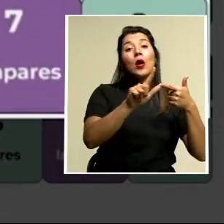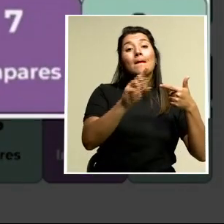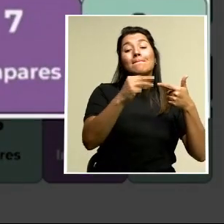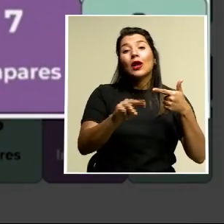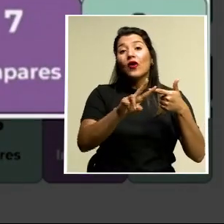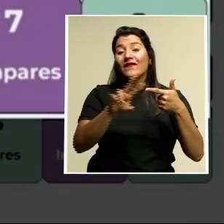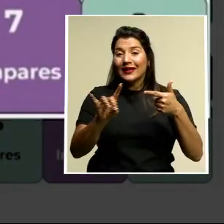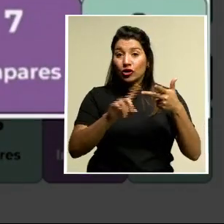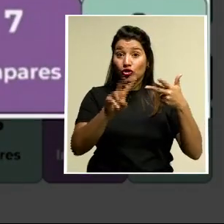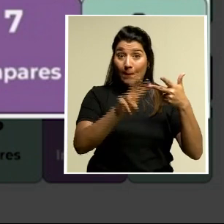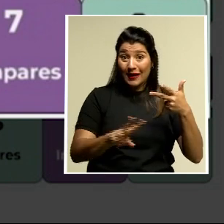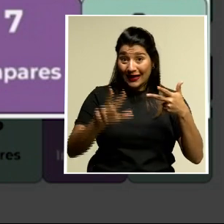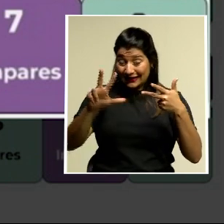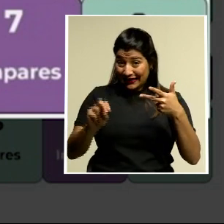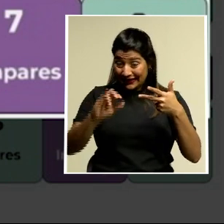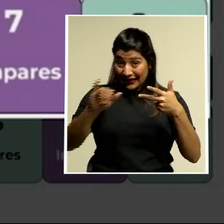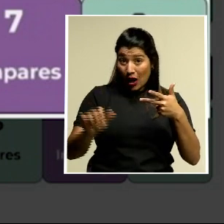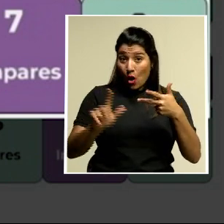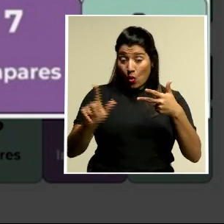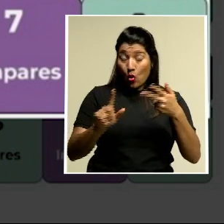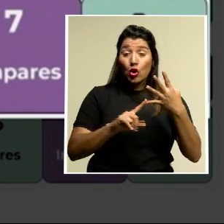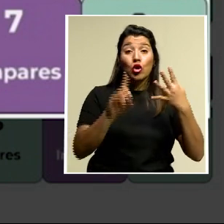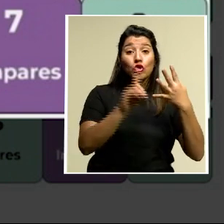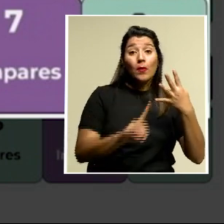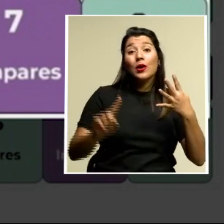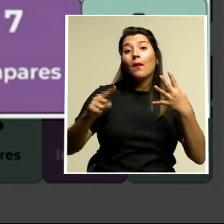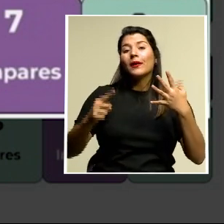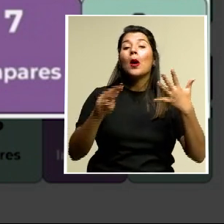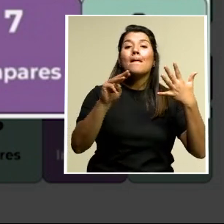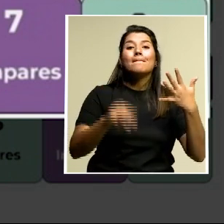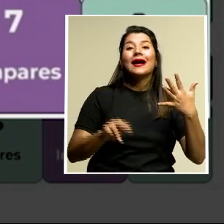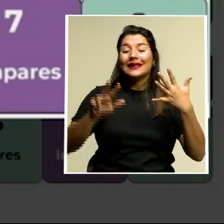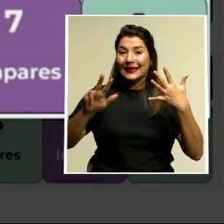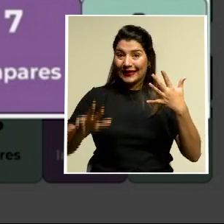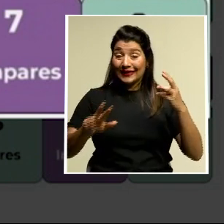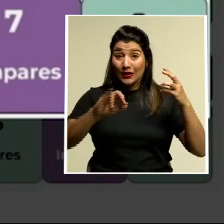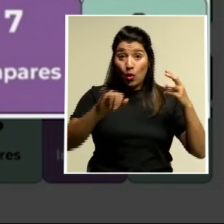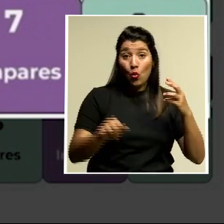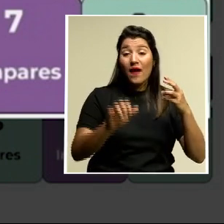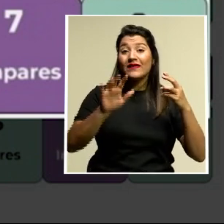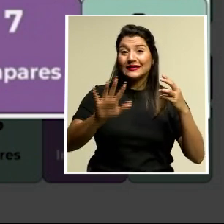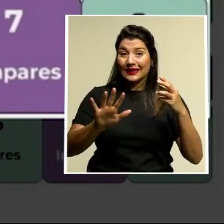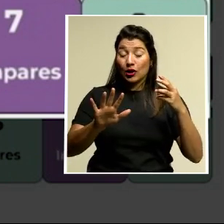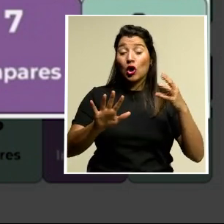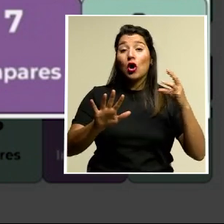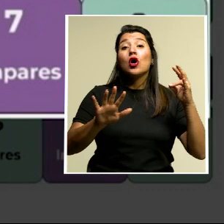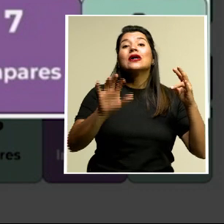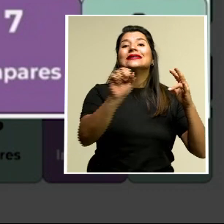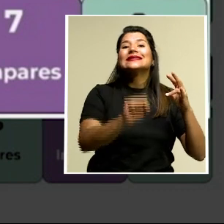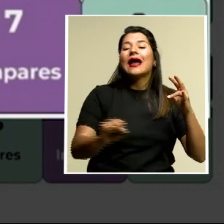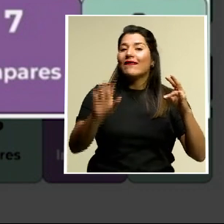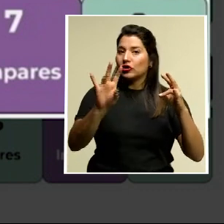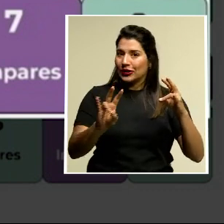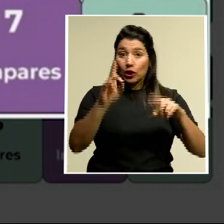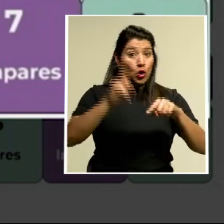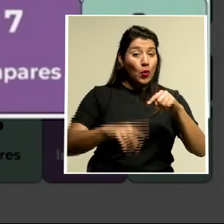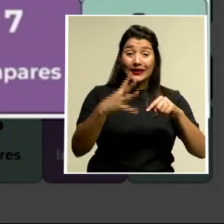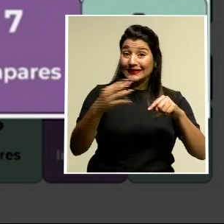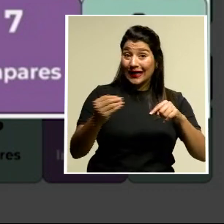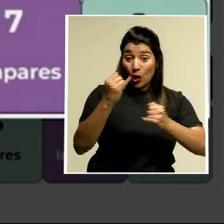28, viernes 30 de julio, domingo 1, martes 3, jueves 5 y sábado 7 no circularán